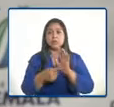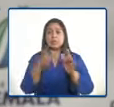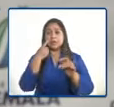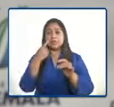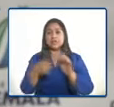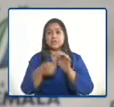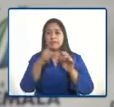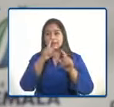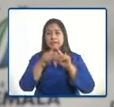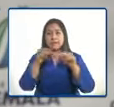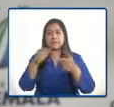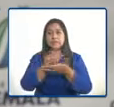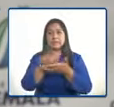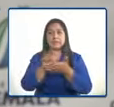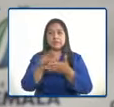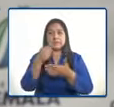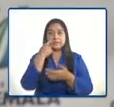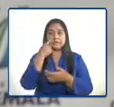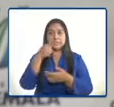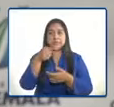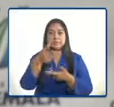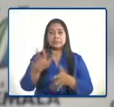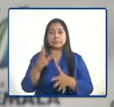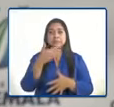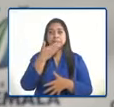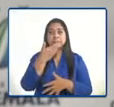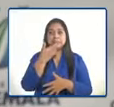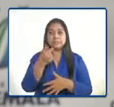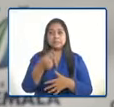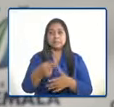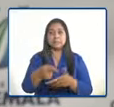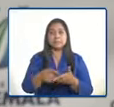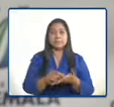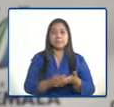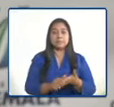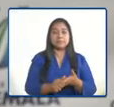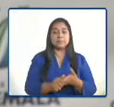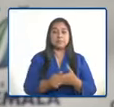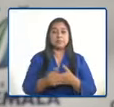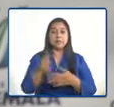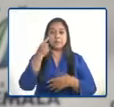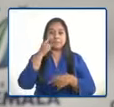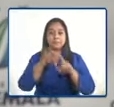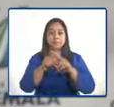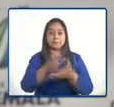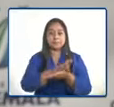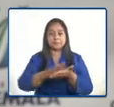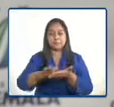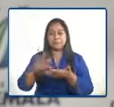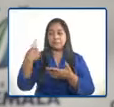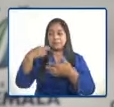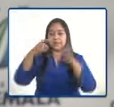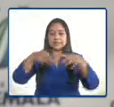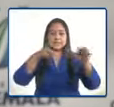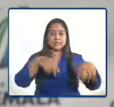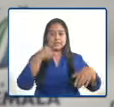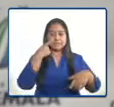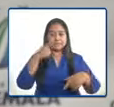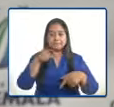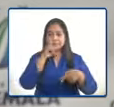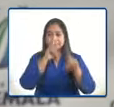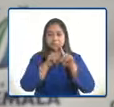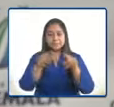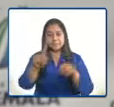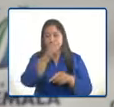mantenimiento fácil, ¿verdad?, para poder mantenerlas en óptimas condiciones para el pasajero. Estamos trabajando también en tema